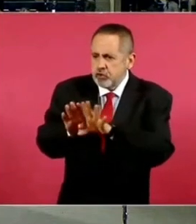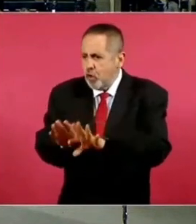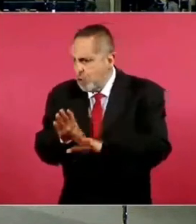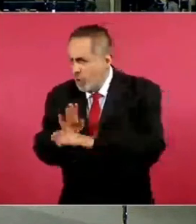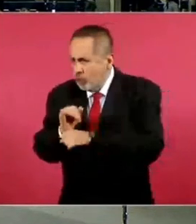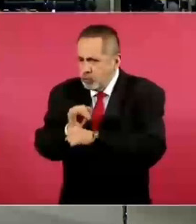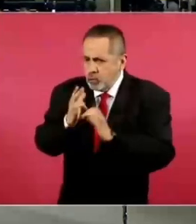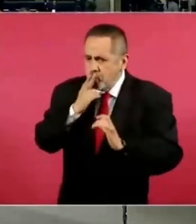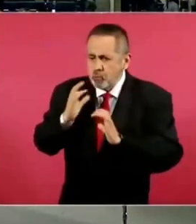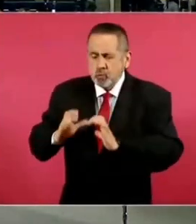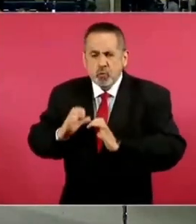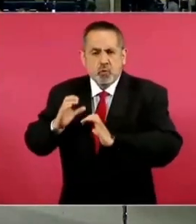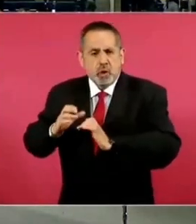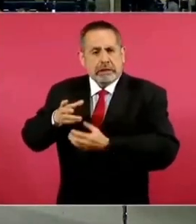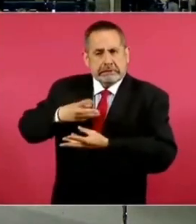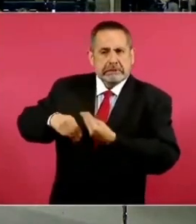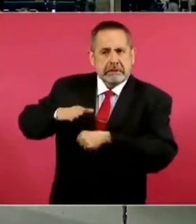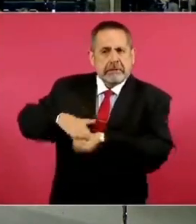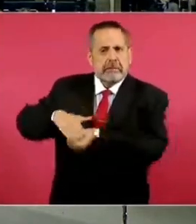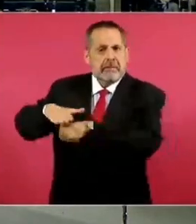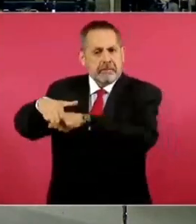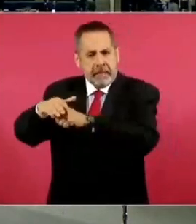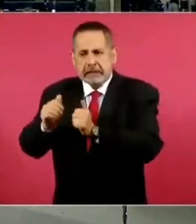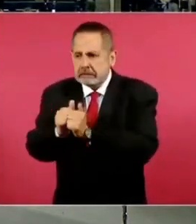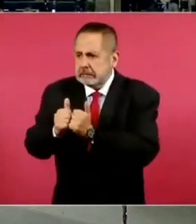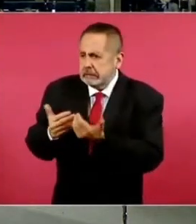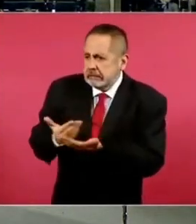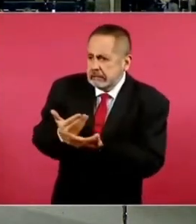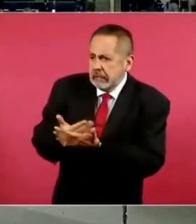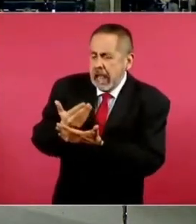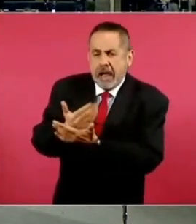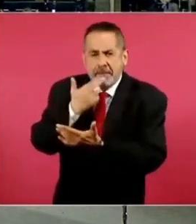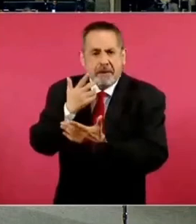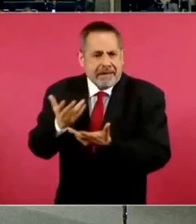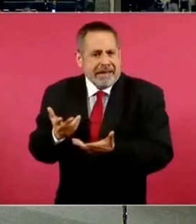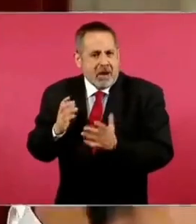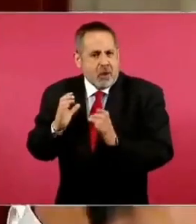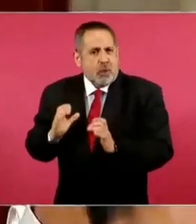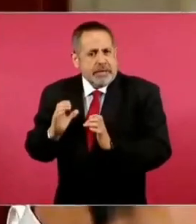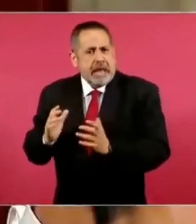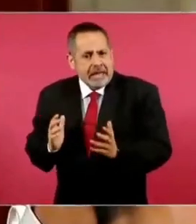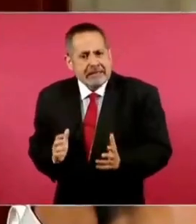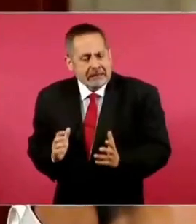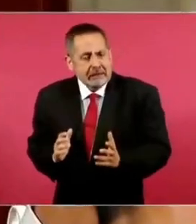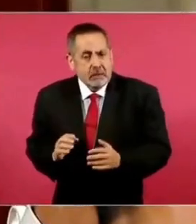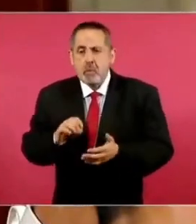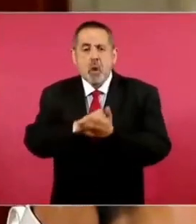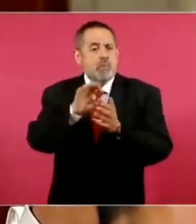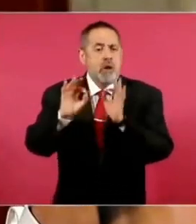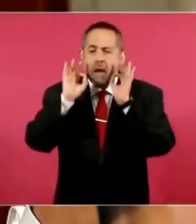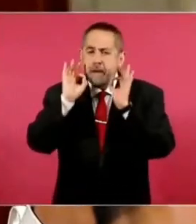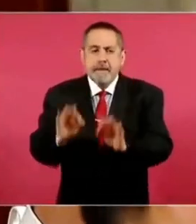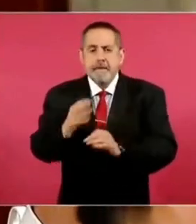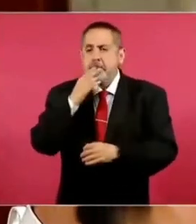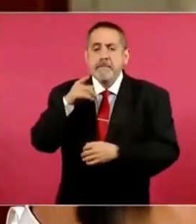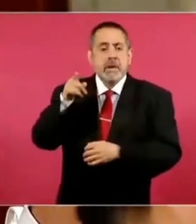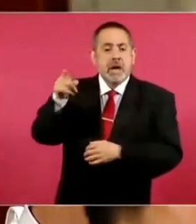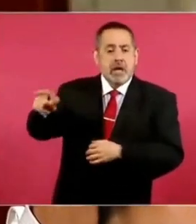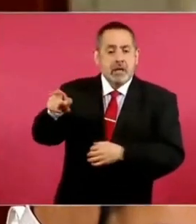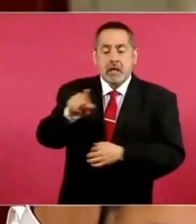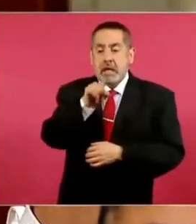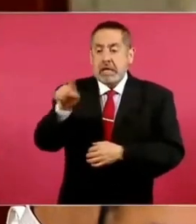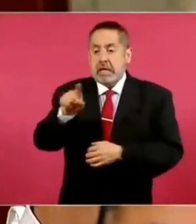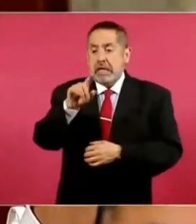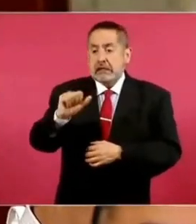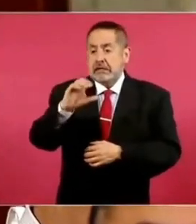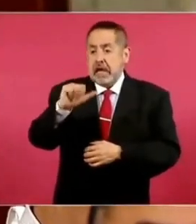preservación de especies como ilustración señalemos la loable labor del parque ecológico sacango